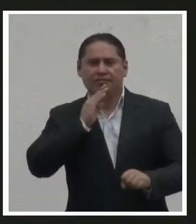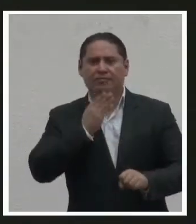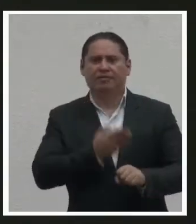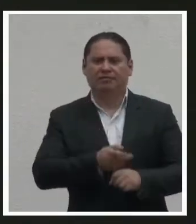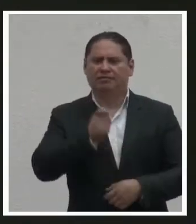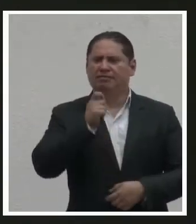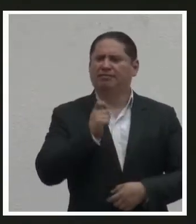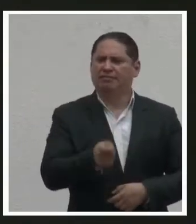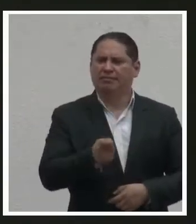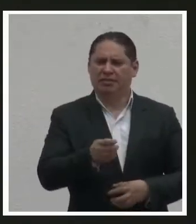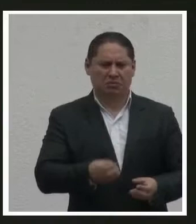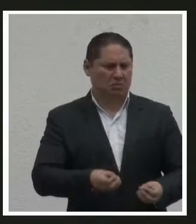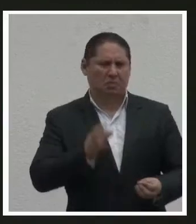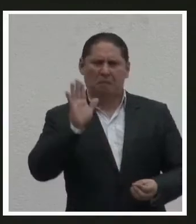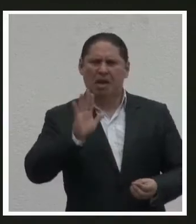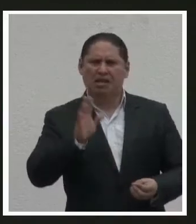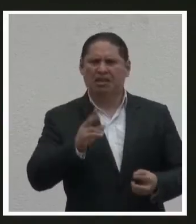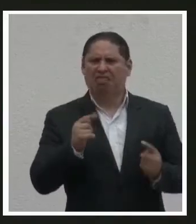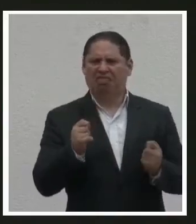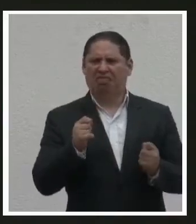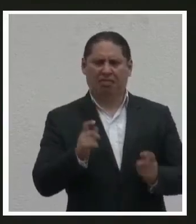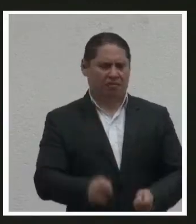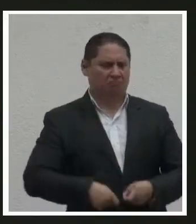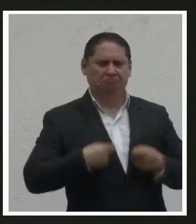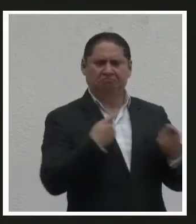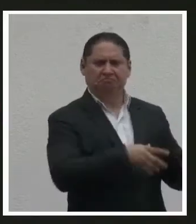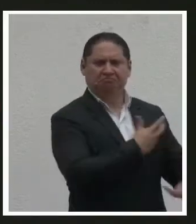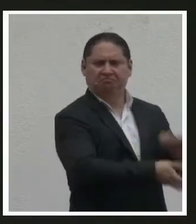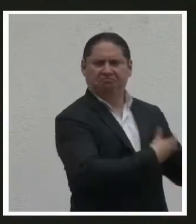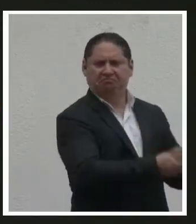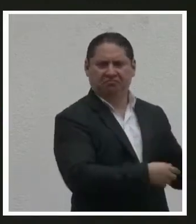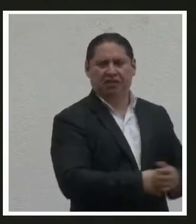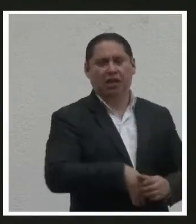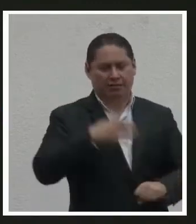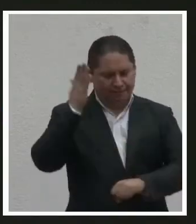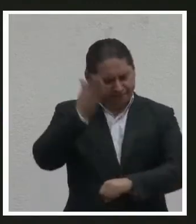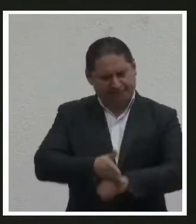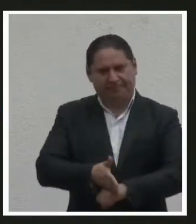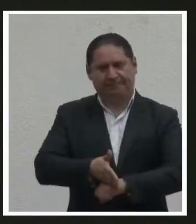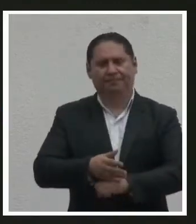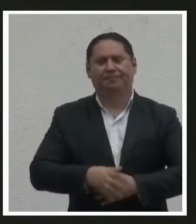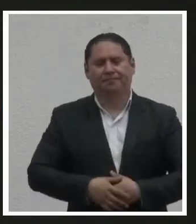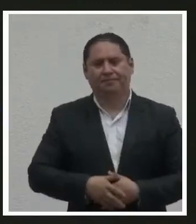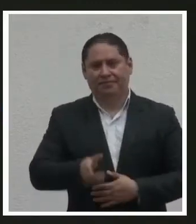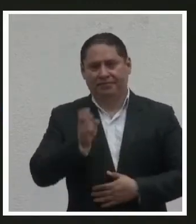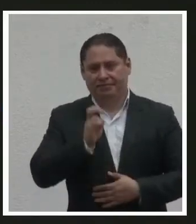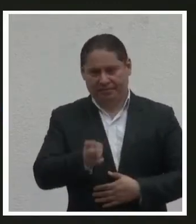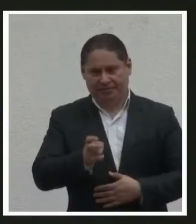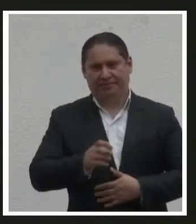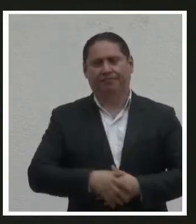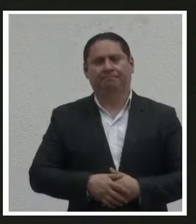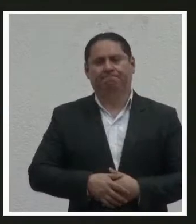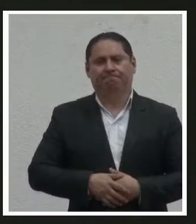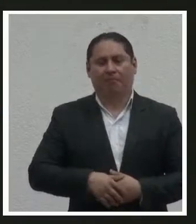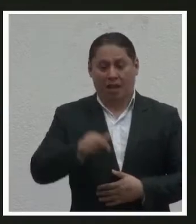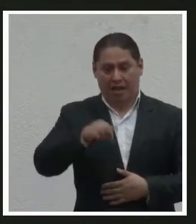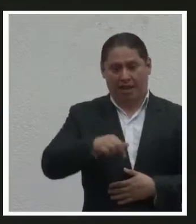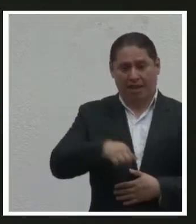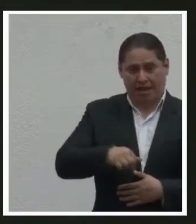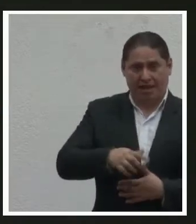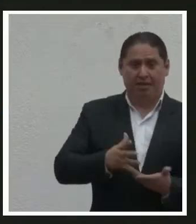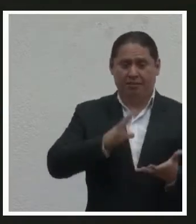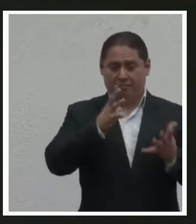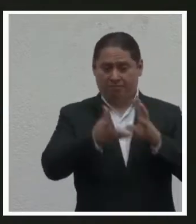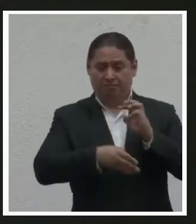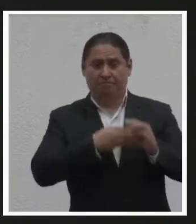que atentan en contra de un ambiente sano. También es cierto que el cambio climático que vive el planeta es un